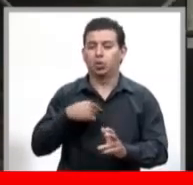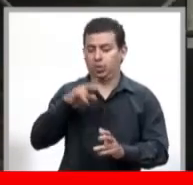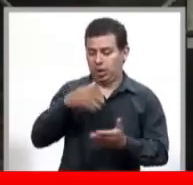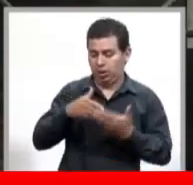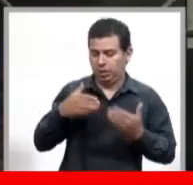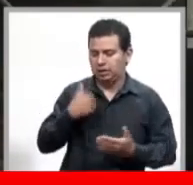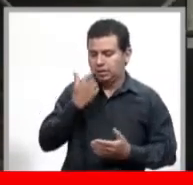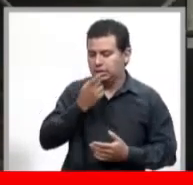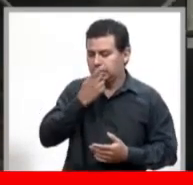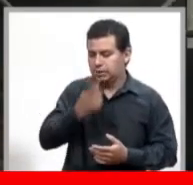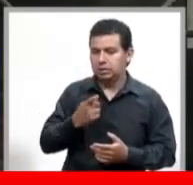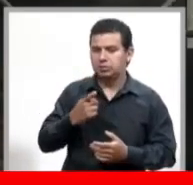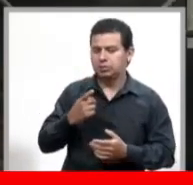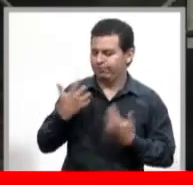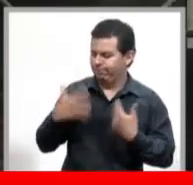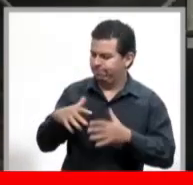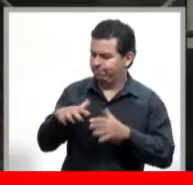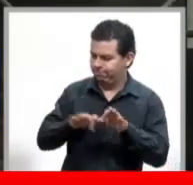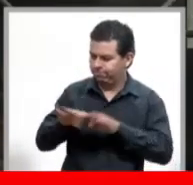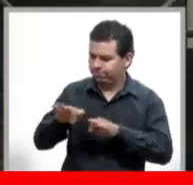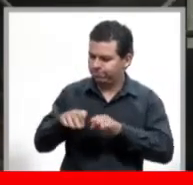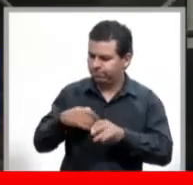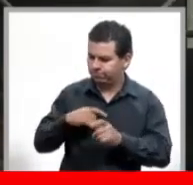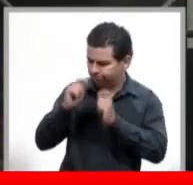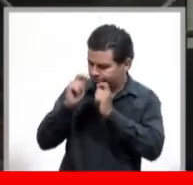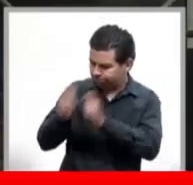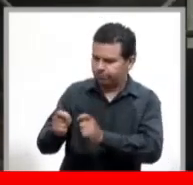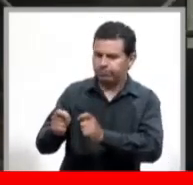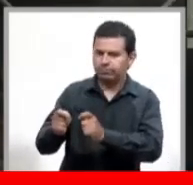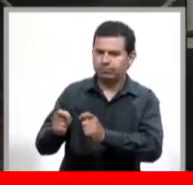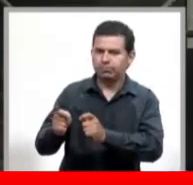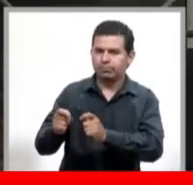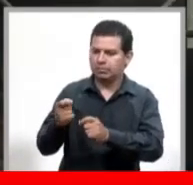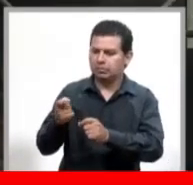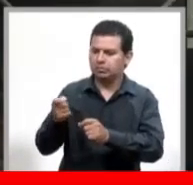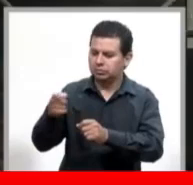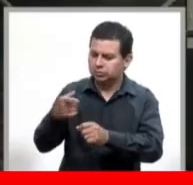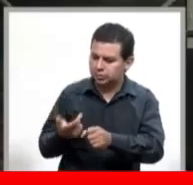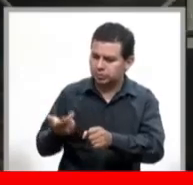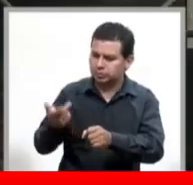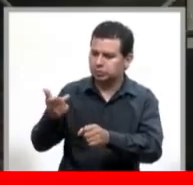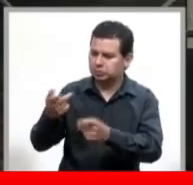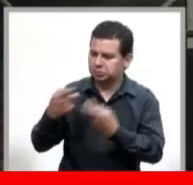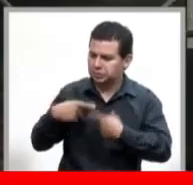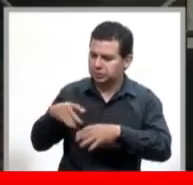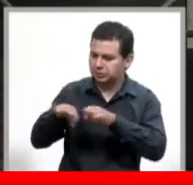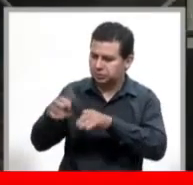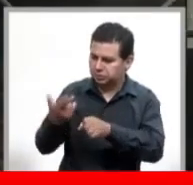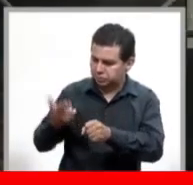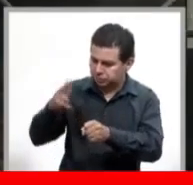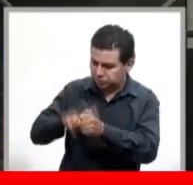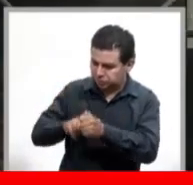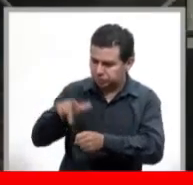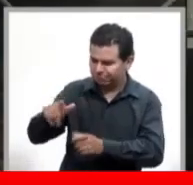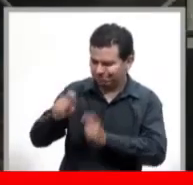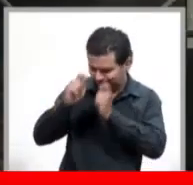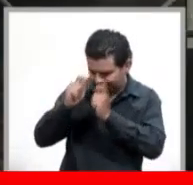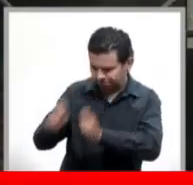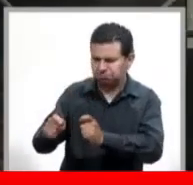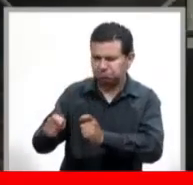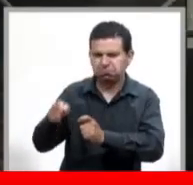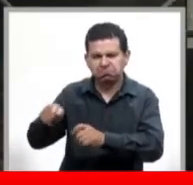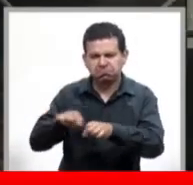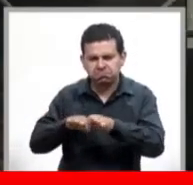agradecer primero a todos los trabajadores y trabajadoras de salud de nuestro estado,